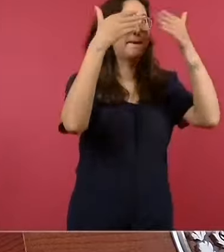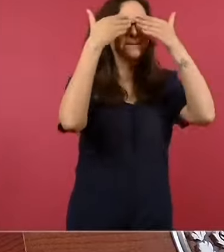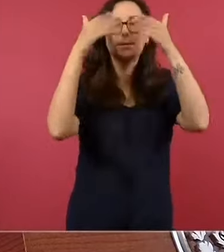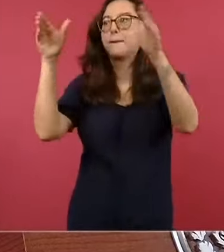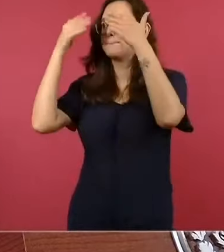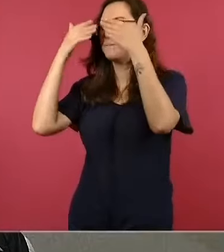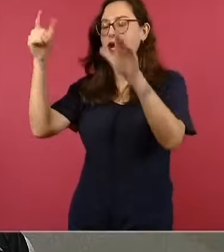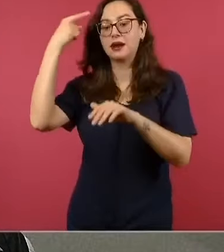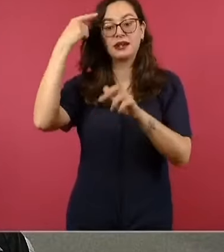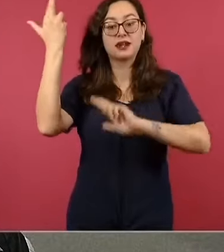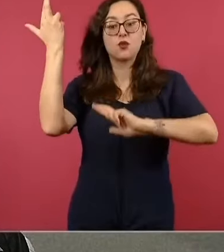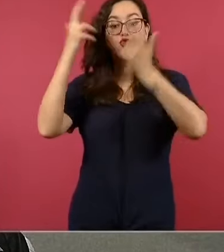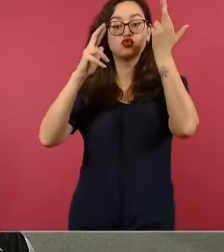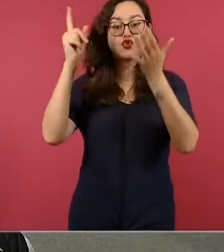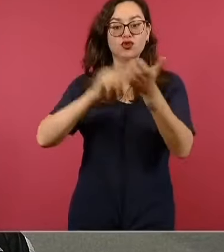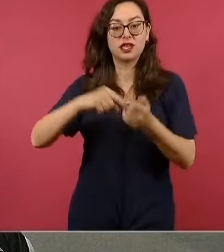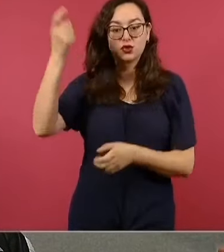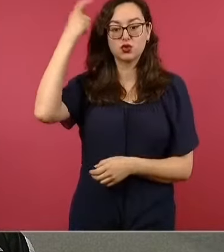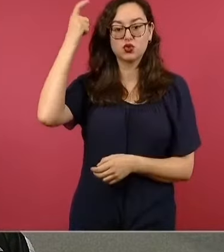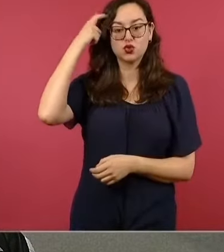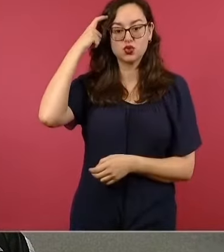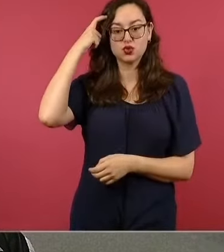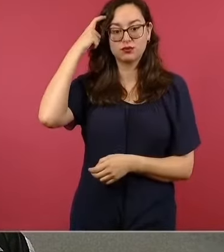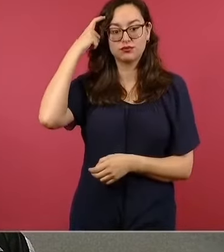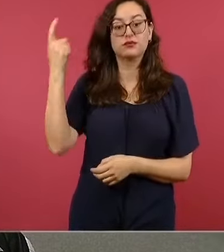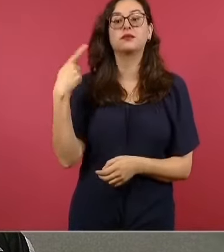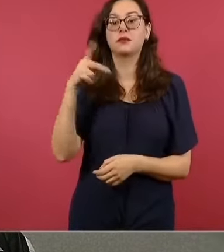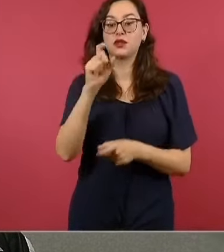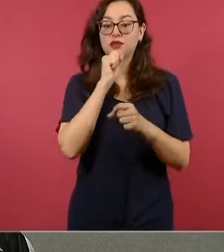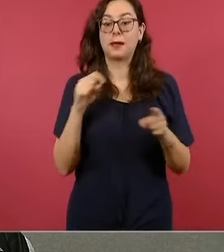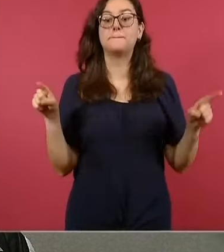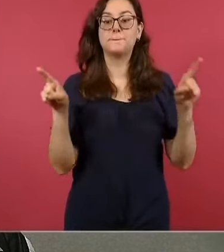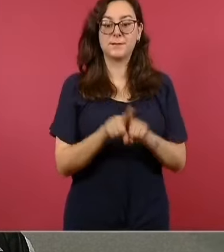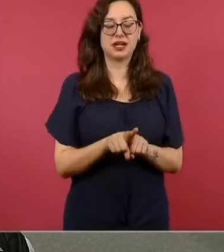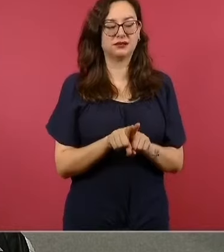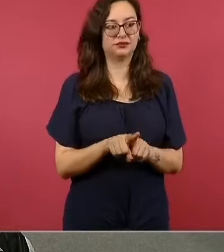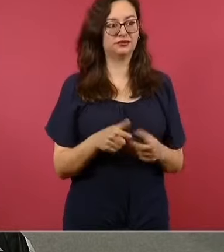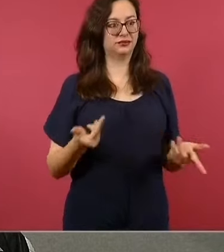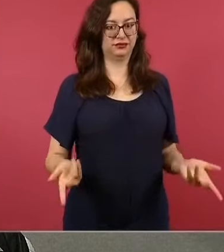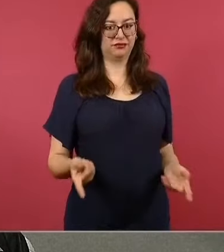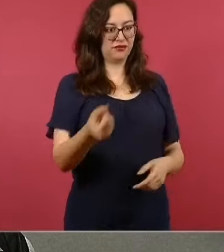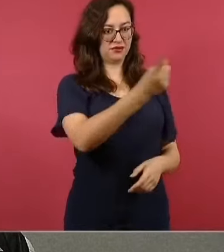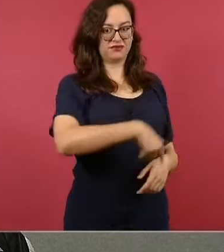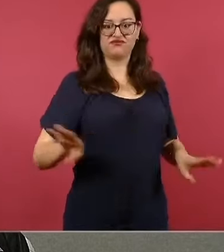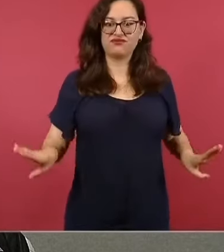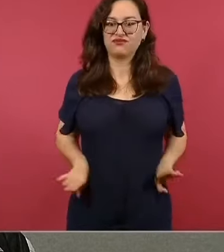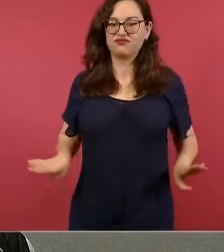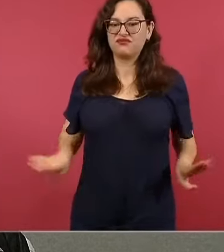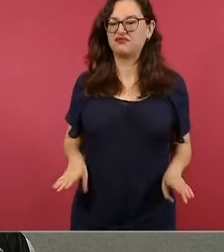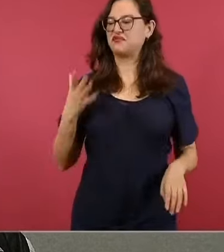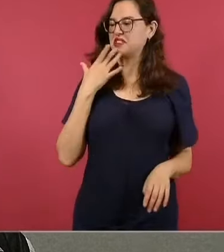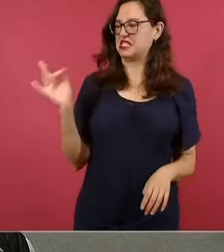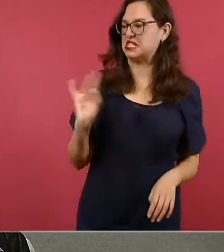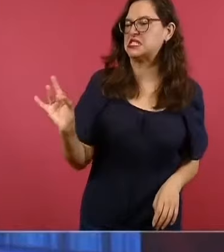mismo tiempo ha sacado a flote el racis el otro día